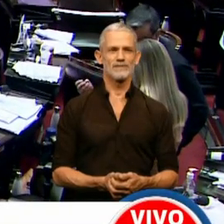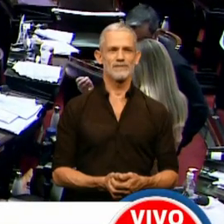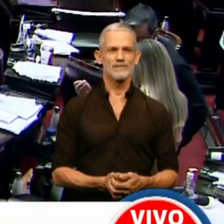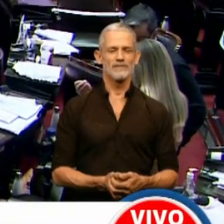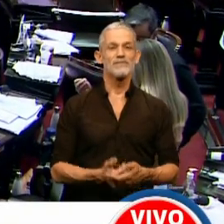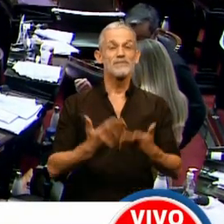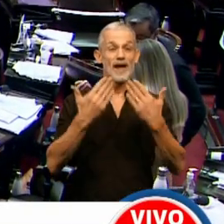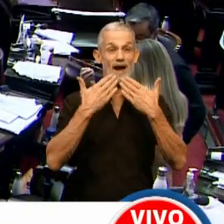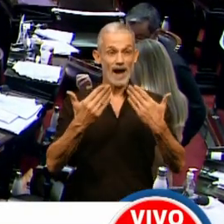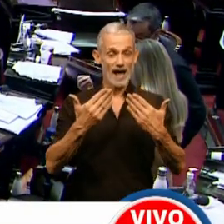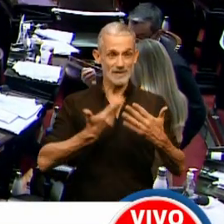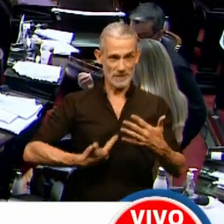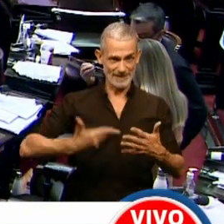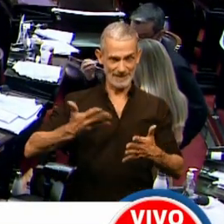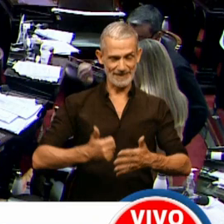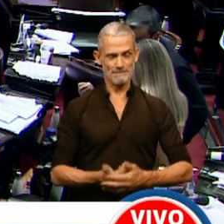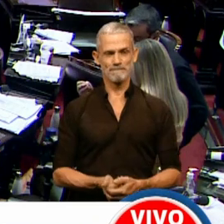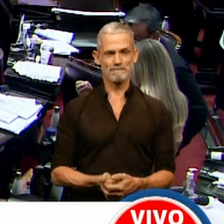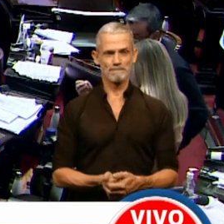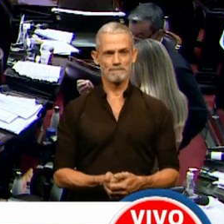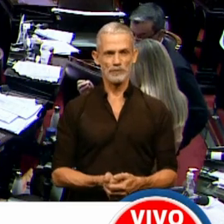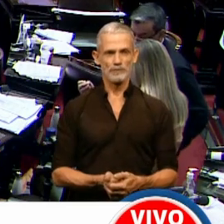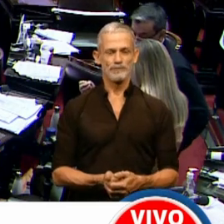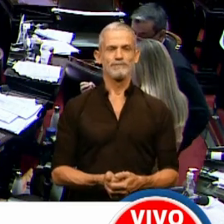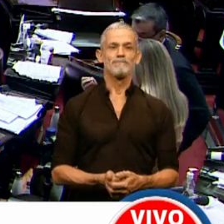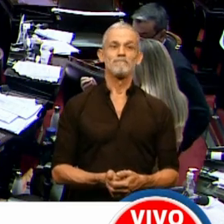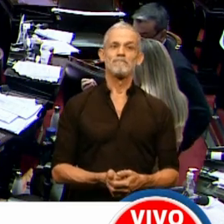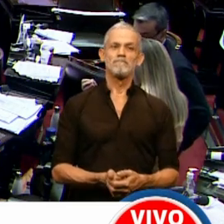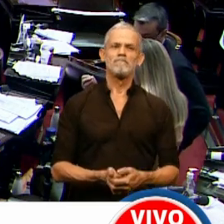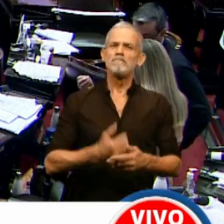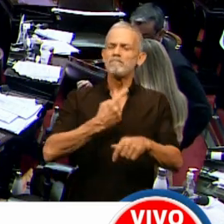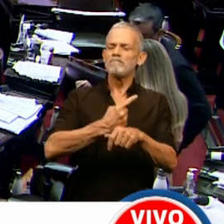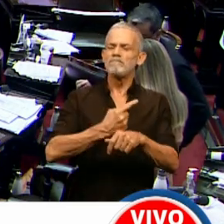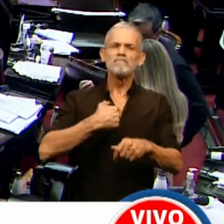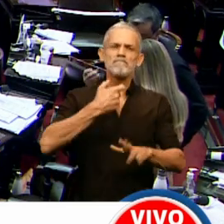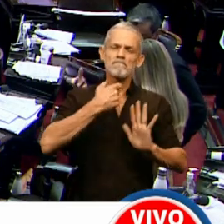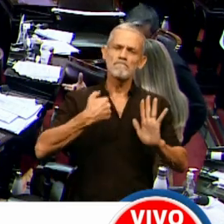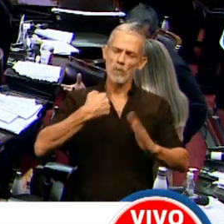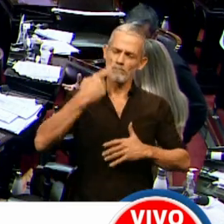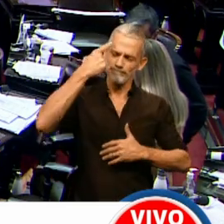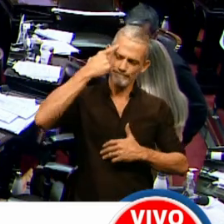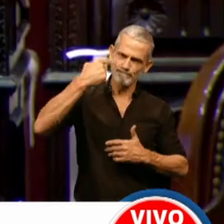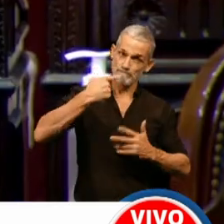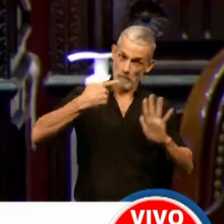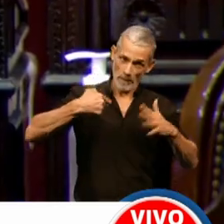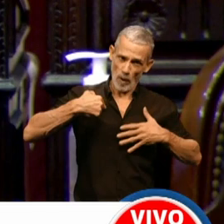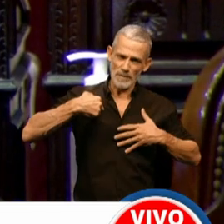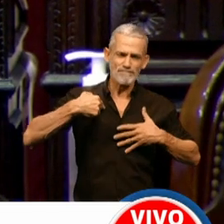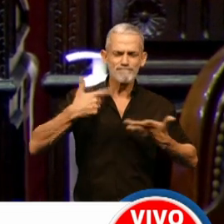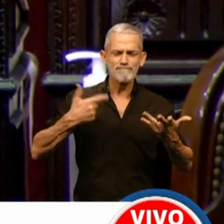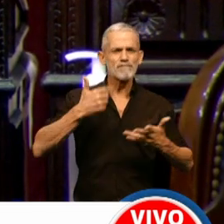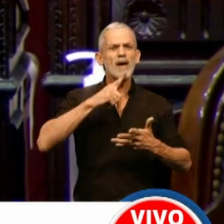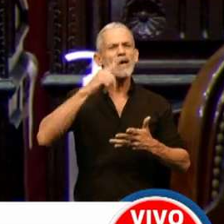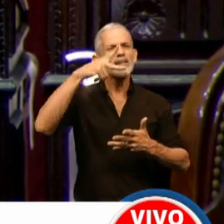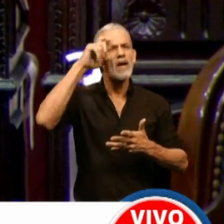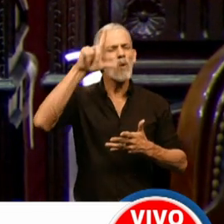gracias presidente antes que nada quiero preguntarme dónde está te güell